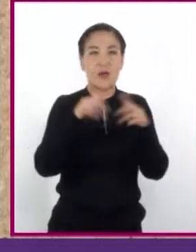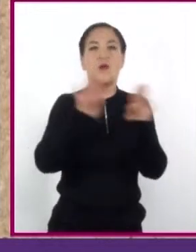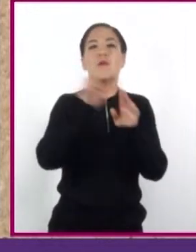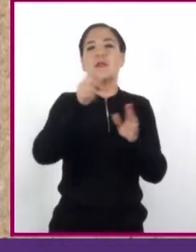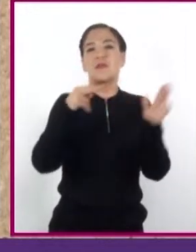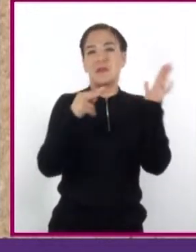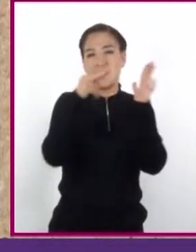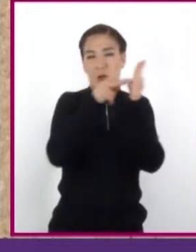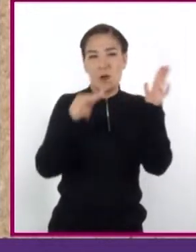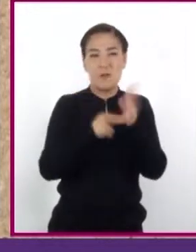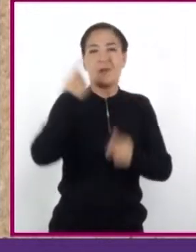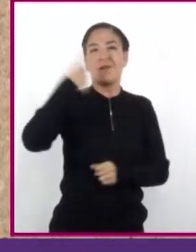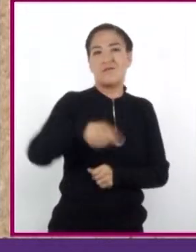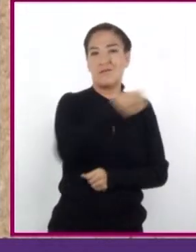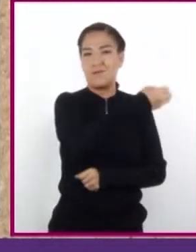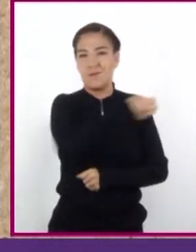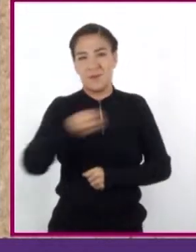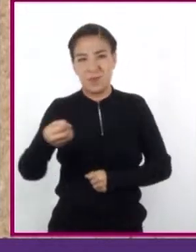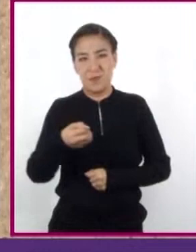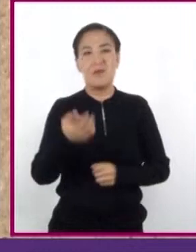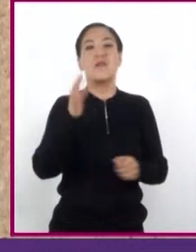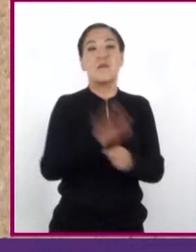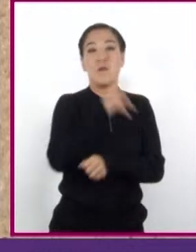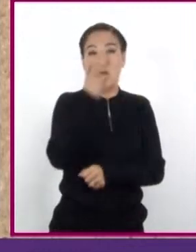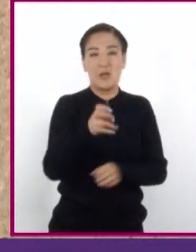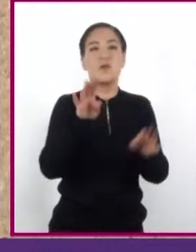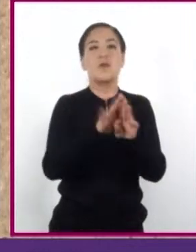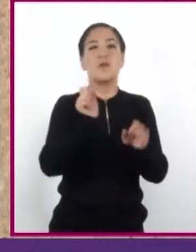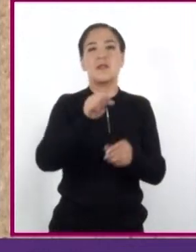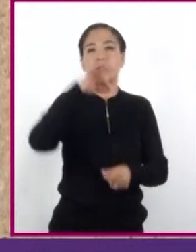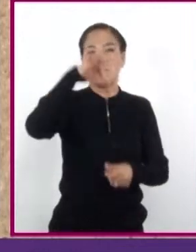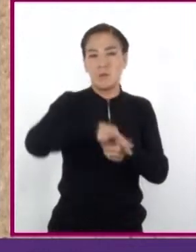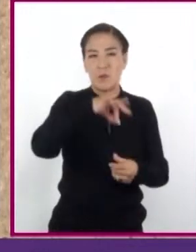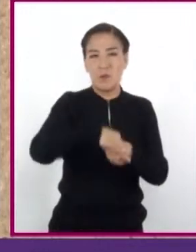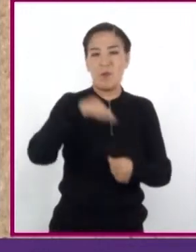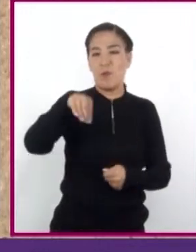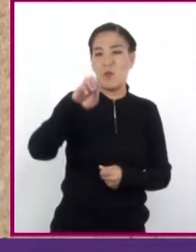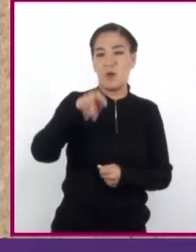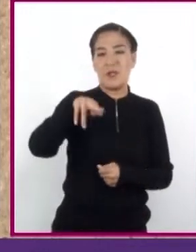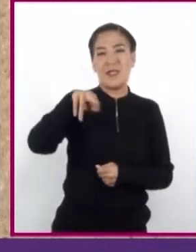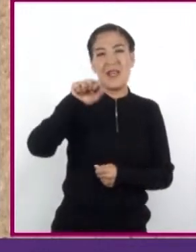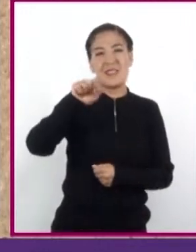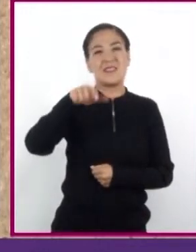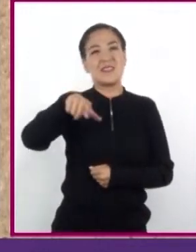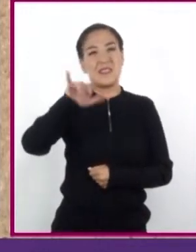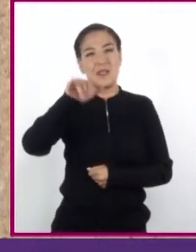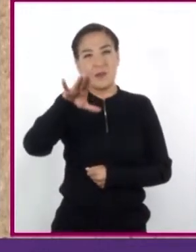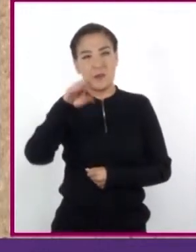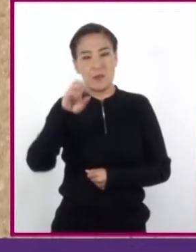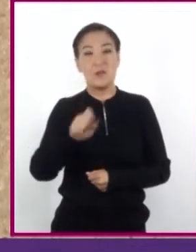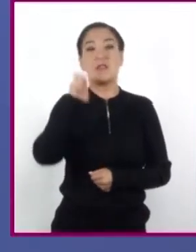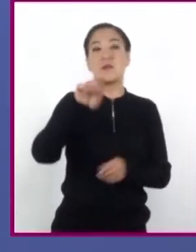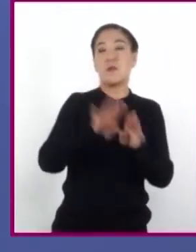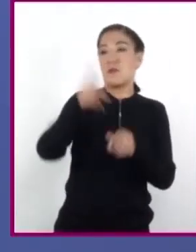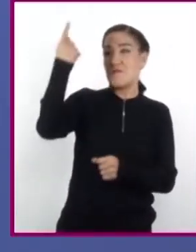propia de su orden. Por tanto, realizaban los votos monásticos y no dependían de la autoridad